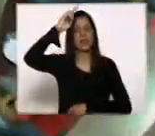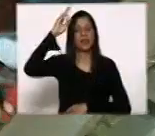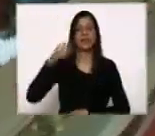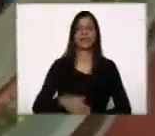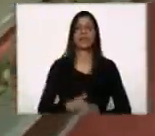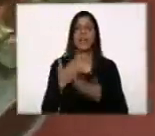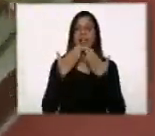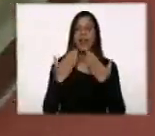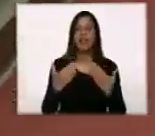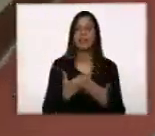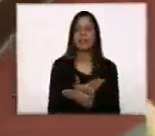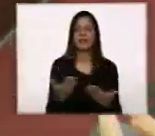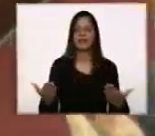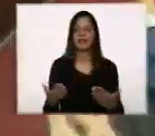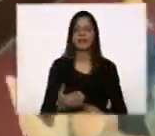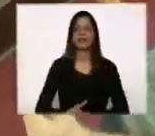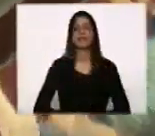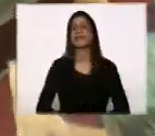hermano.